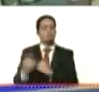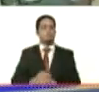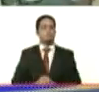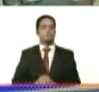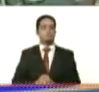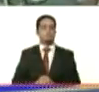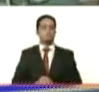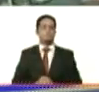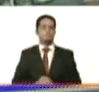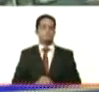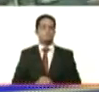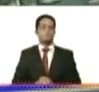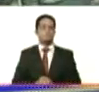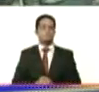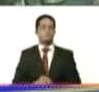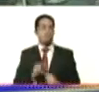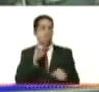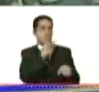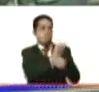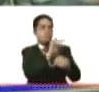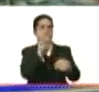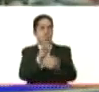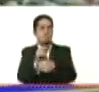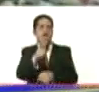y de engaño a nuestro pueblo.